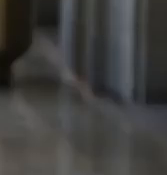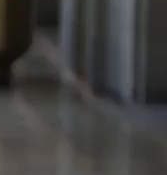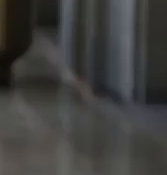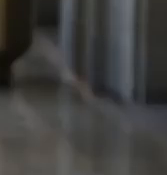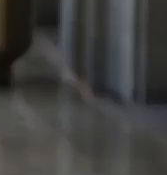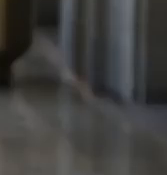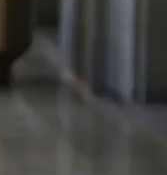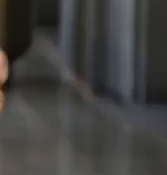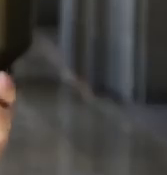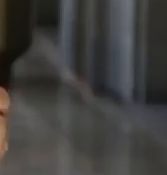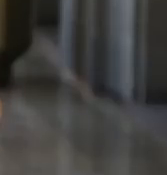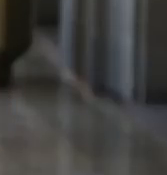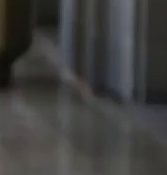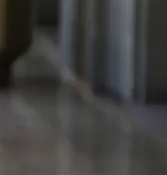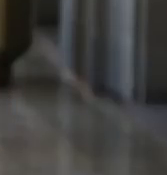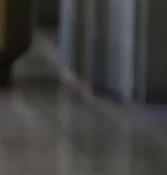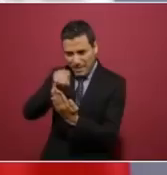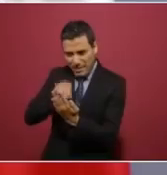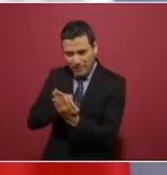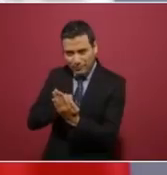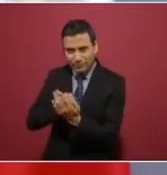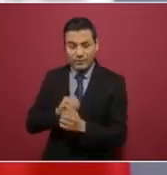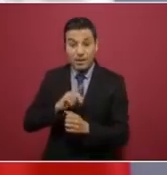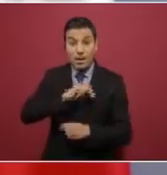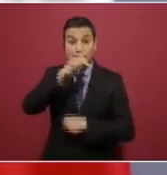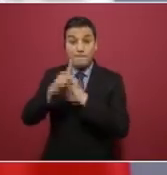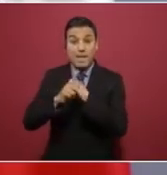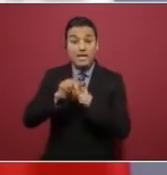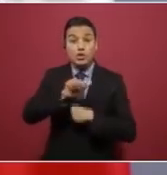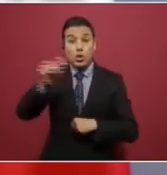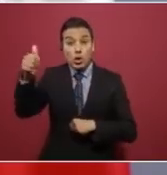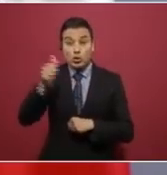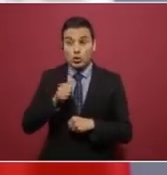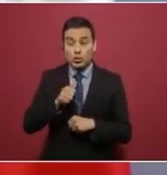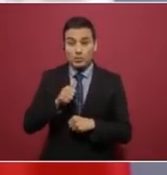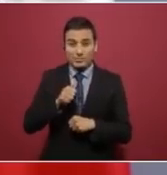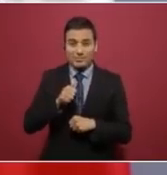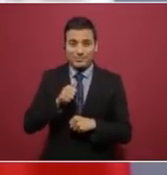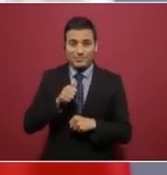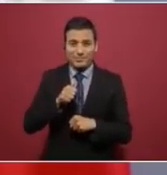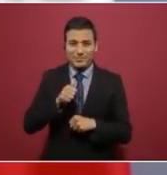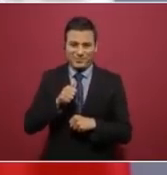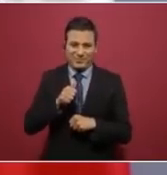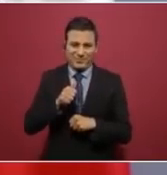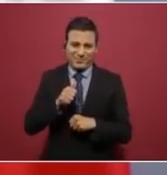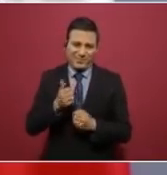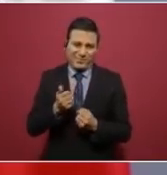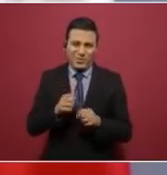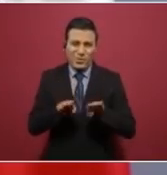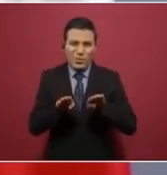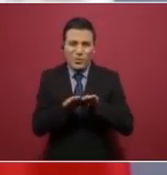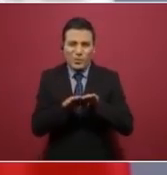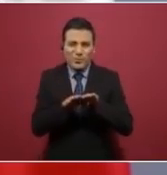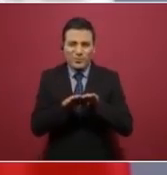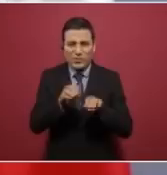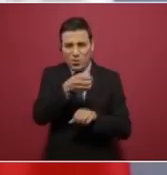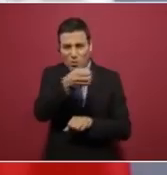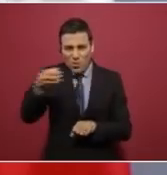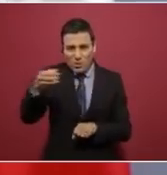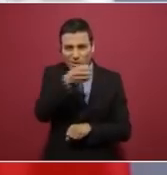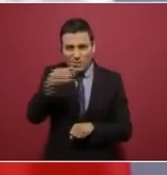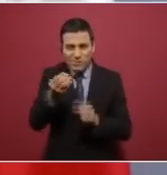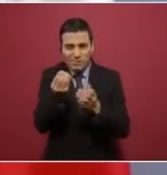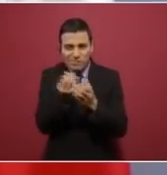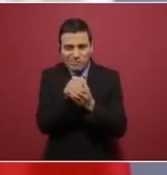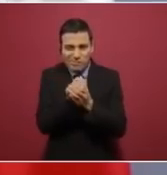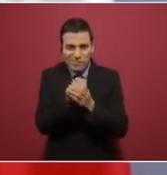la agenda que han hecho desde el extranjero. Me refiero a las llamadas reformas estructurales, a